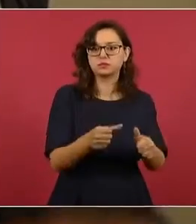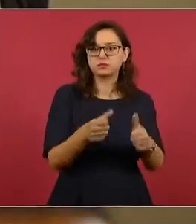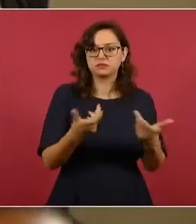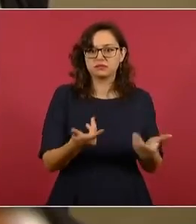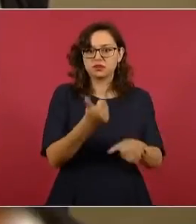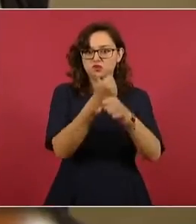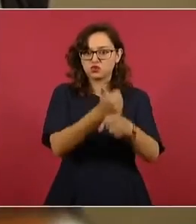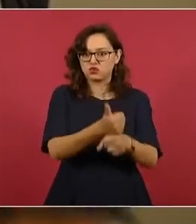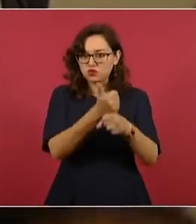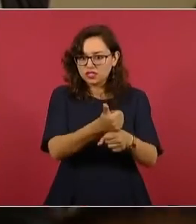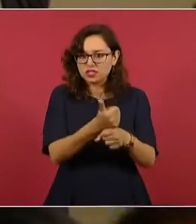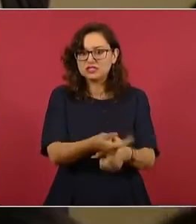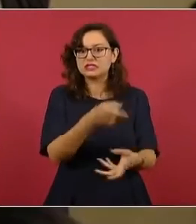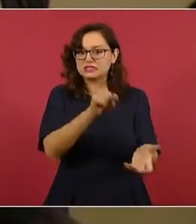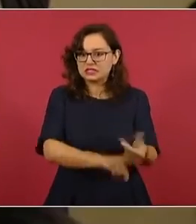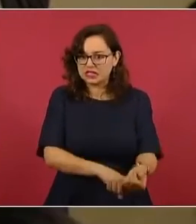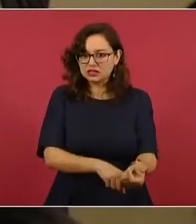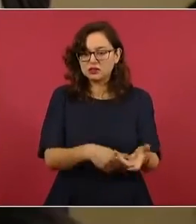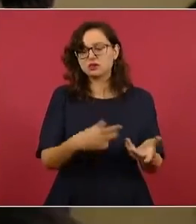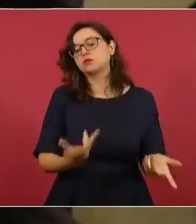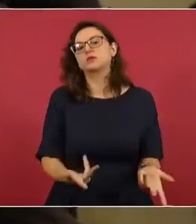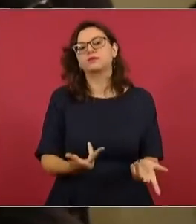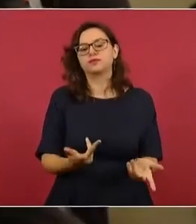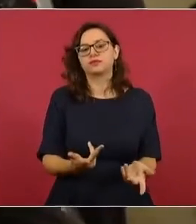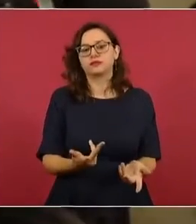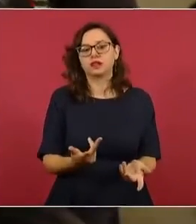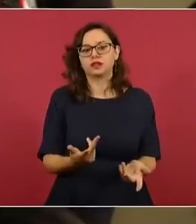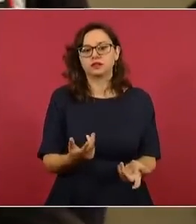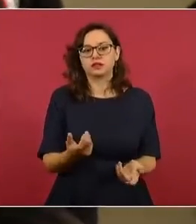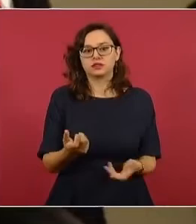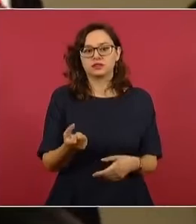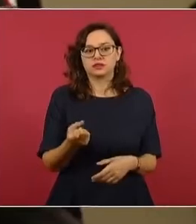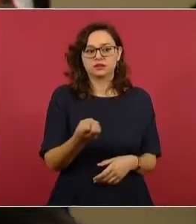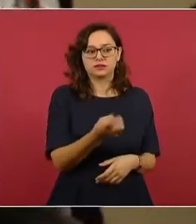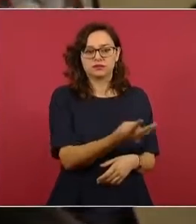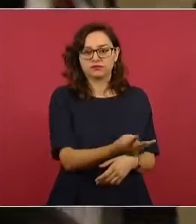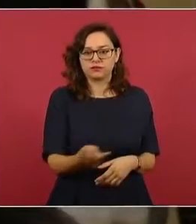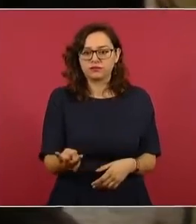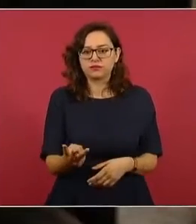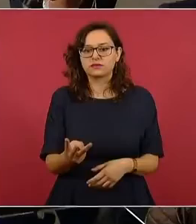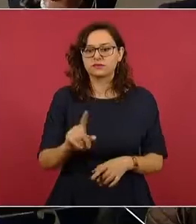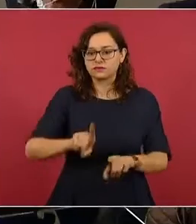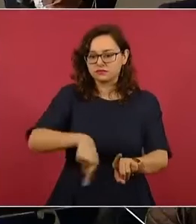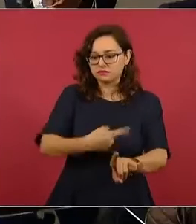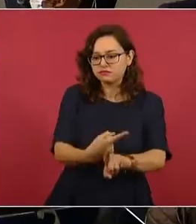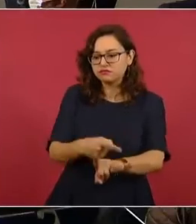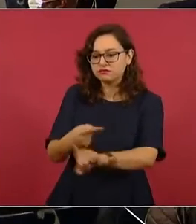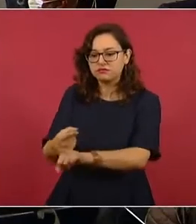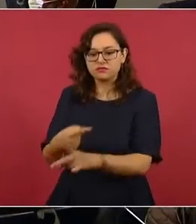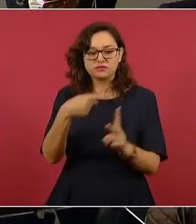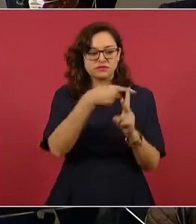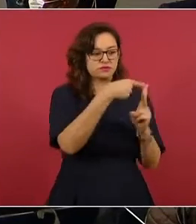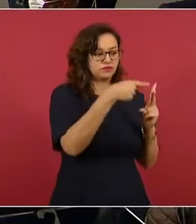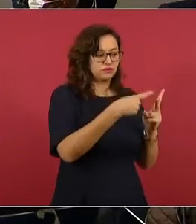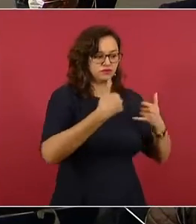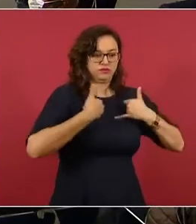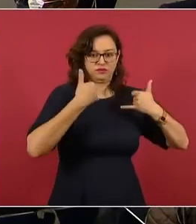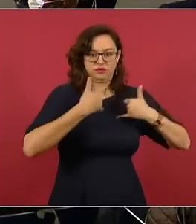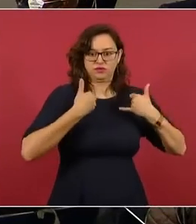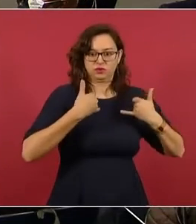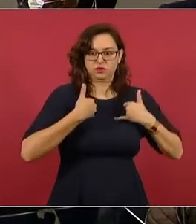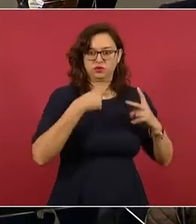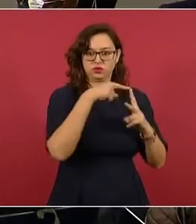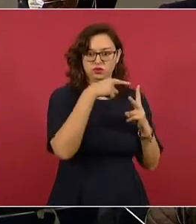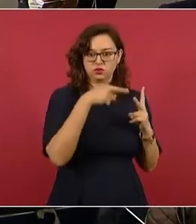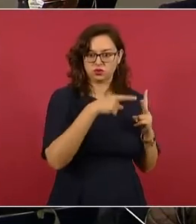víctimas y que incluso los 2 niños que han sido ya juzgados en uno de los 2 casos, pues